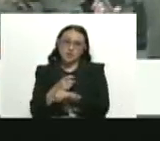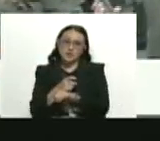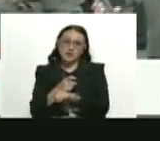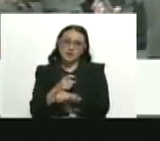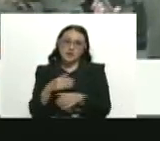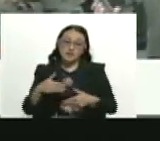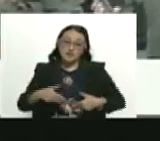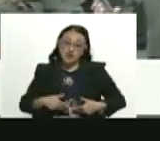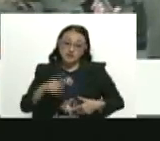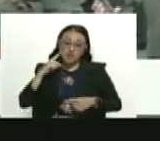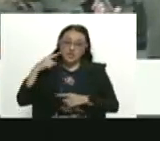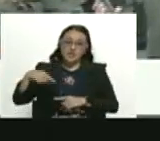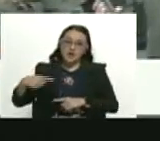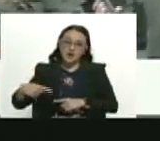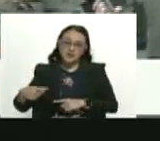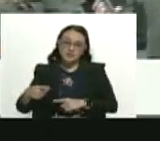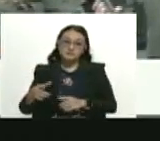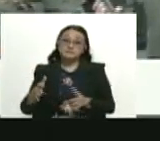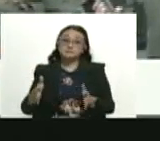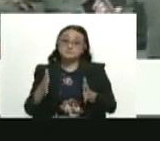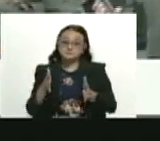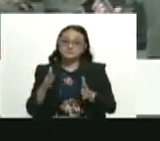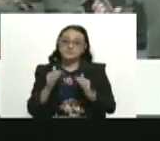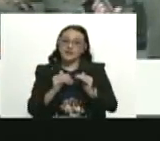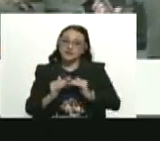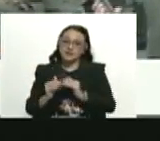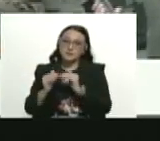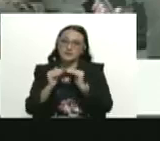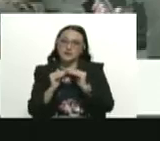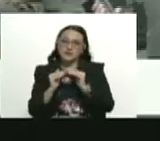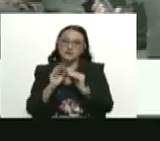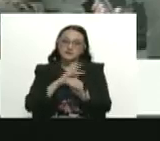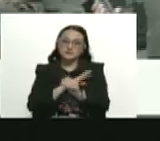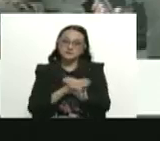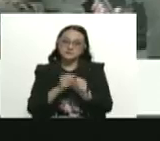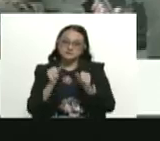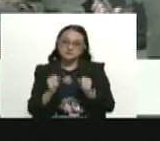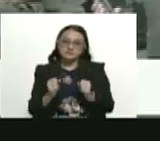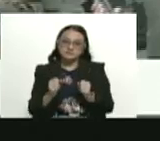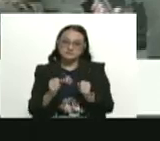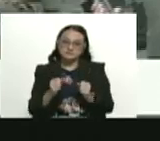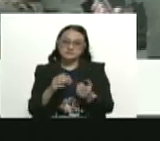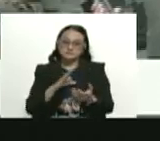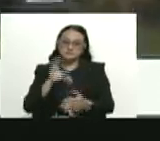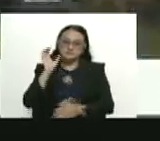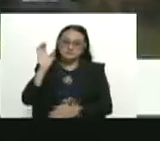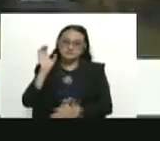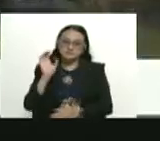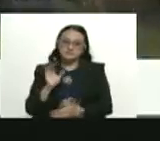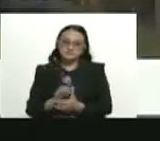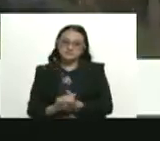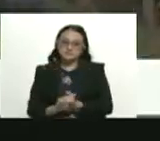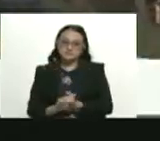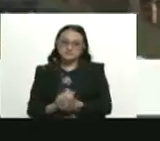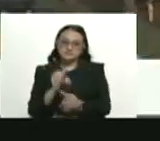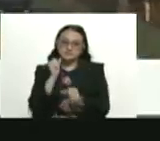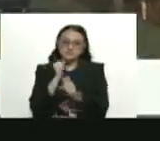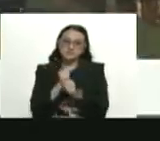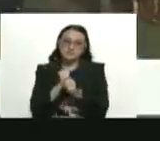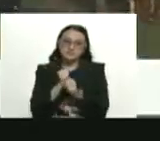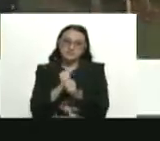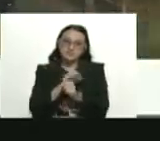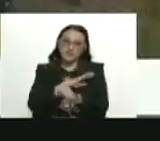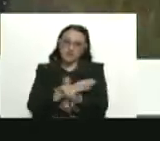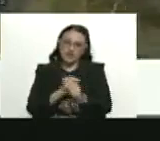esfuerzo diario para lograr la estabilidad y fortalecimiento de nuestra amada patria, trabajando con